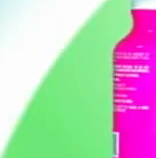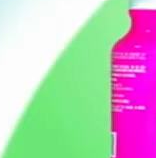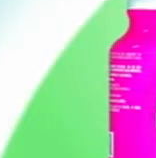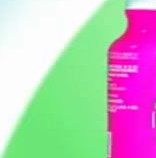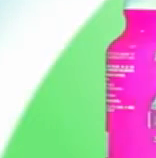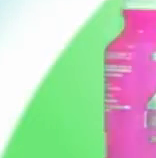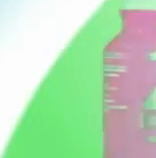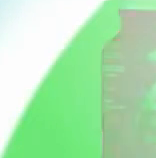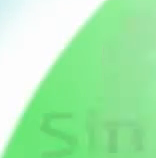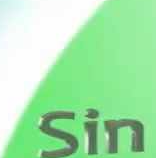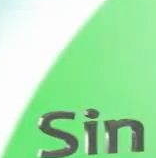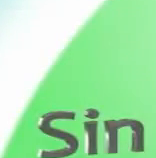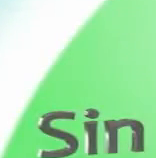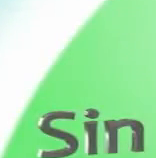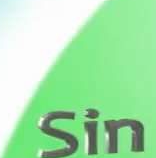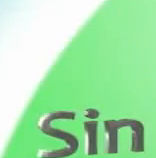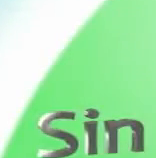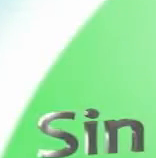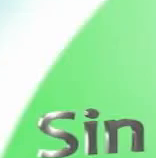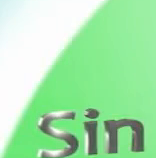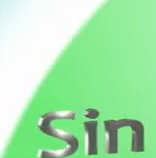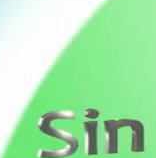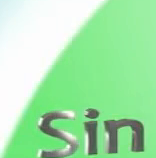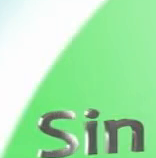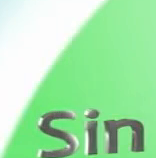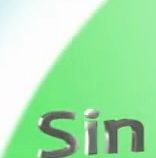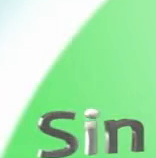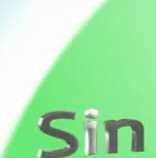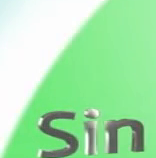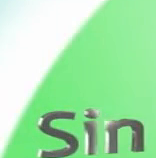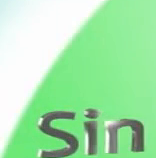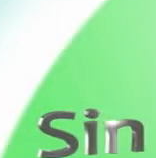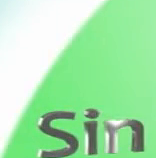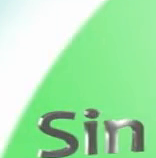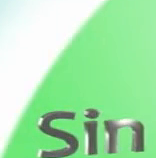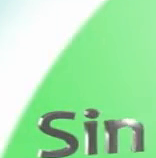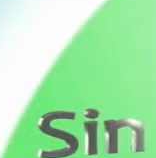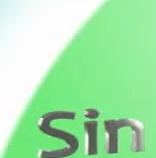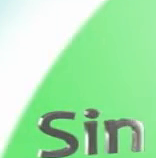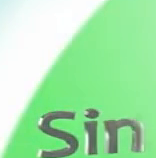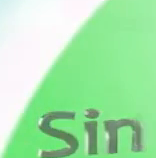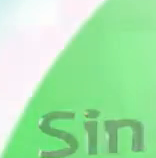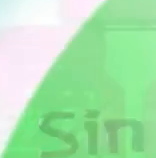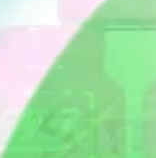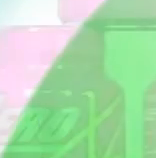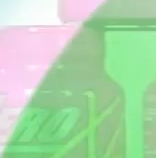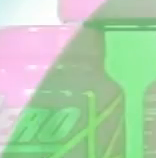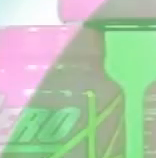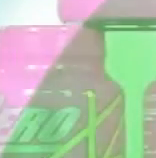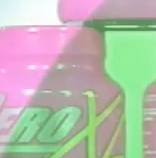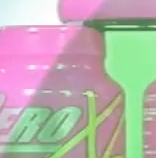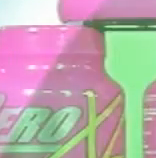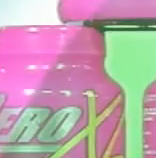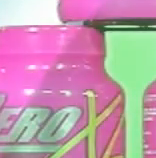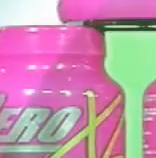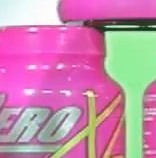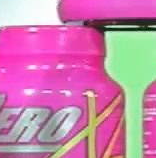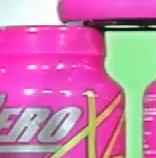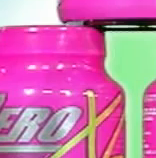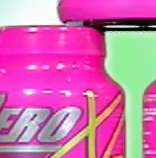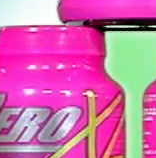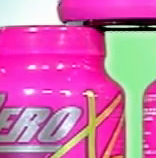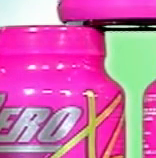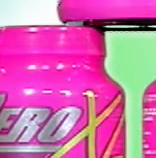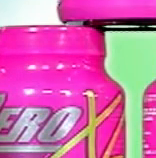producto 100% natural y eficaz. Adelgaza sin dietas y sin cambios de estado de ánimo. 0XL actúa ligeramente en tu cuerpo sin